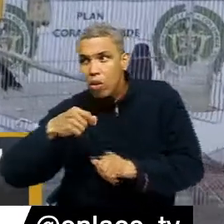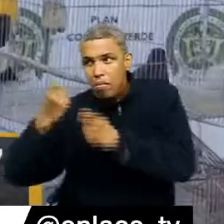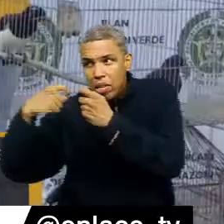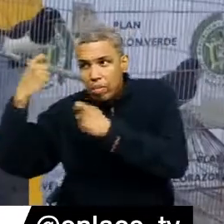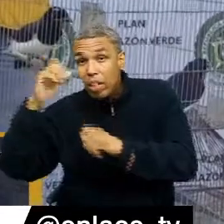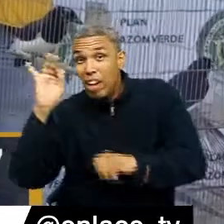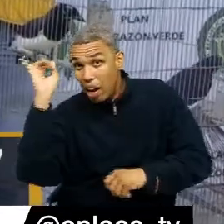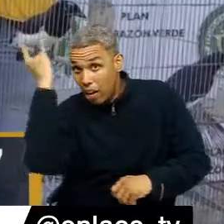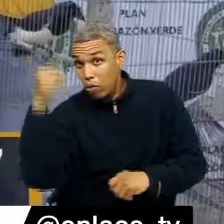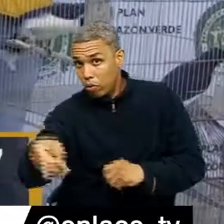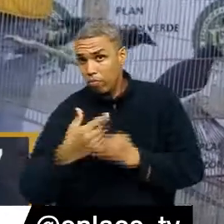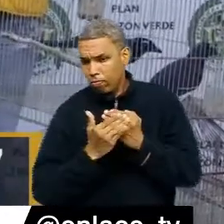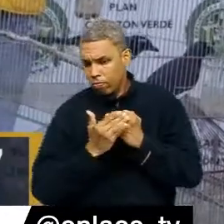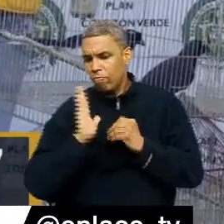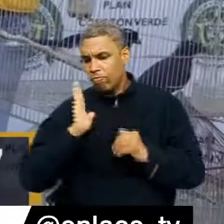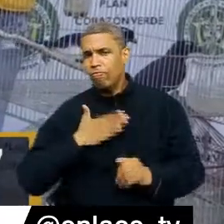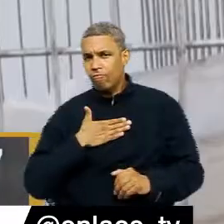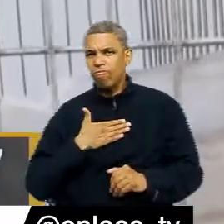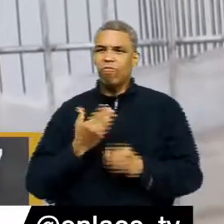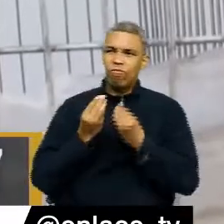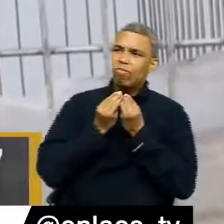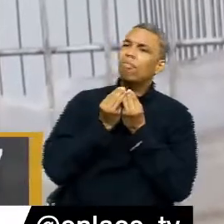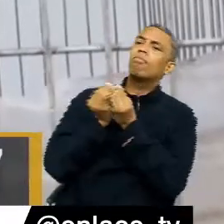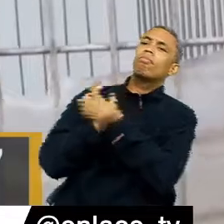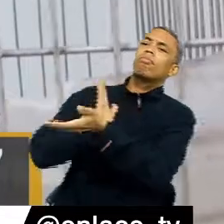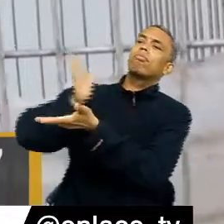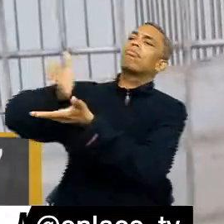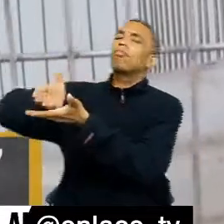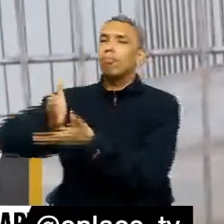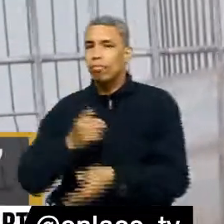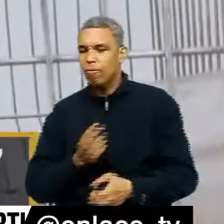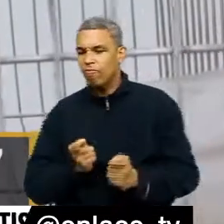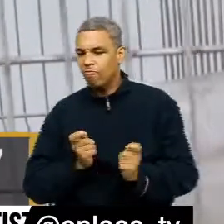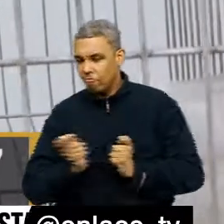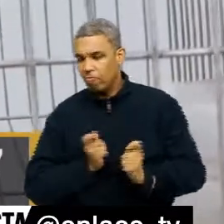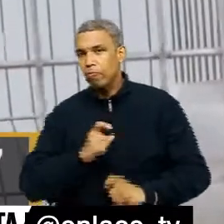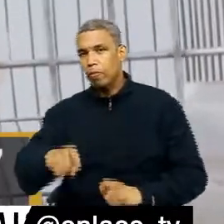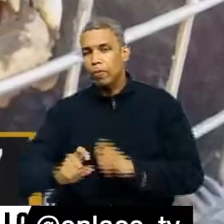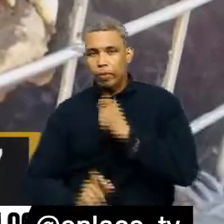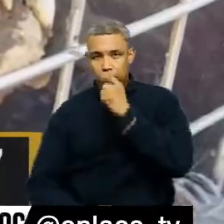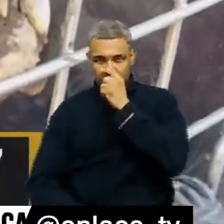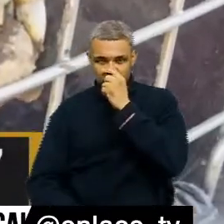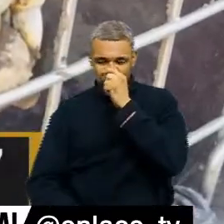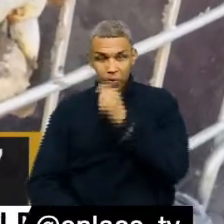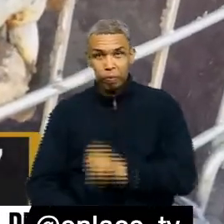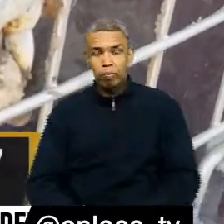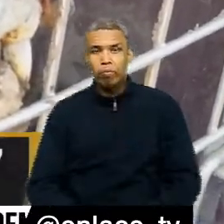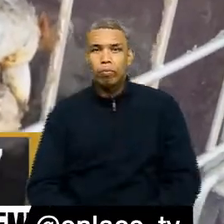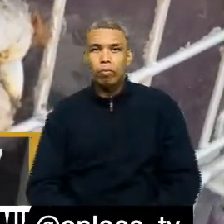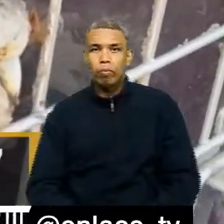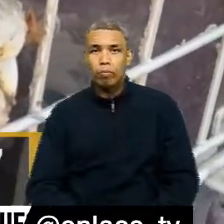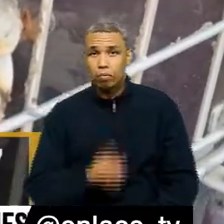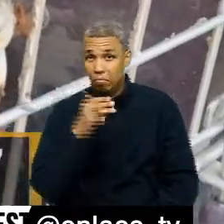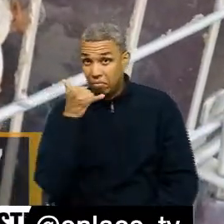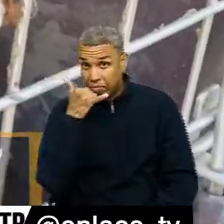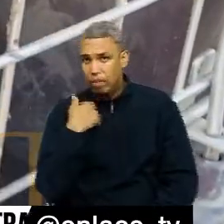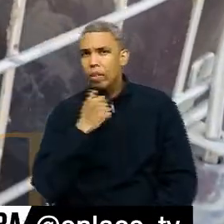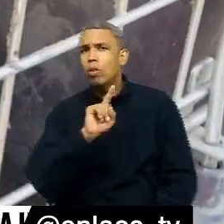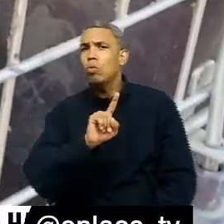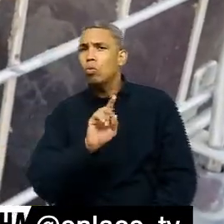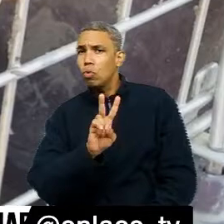autoridades invitaron a la comunidad a denunciar este tipo de delitos que atentan contra el tráfico de la fauna y la flora silvestre, comunicándose al 123